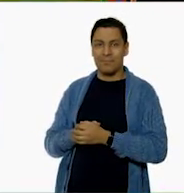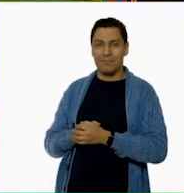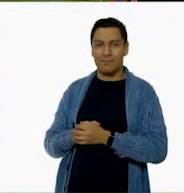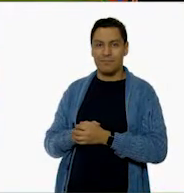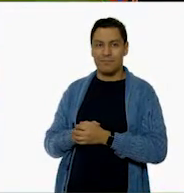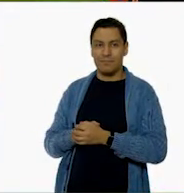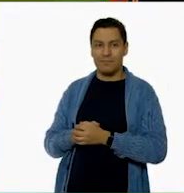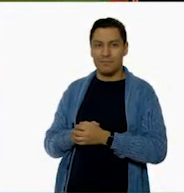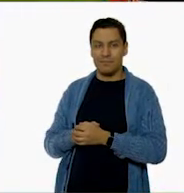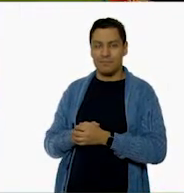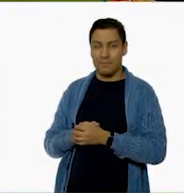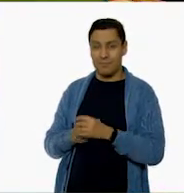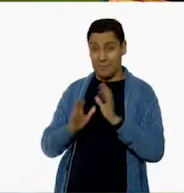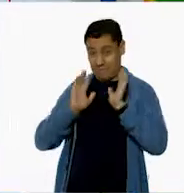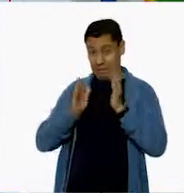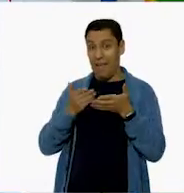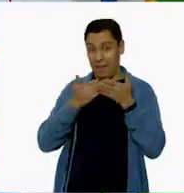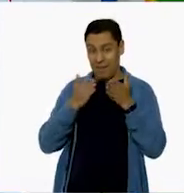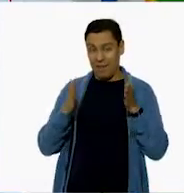Muy bien.